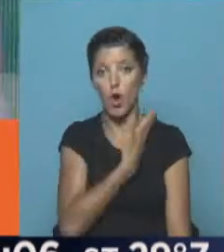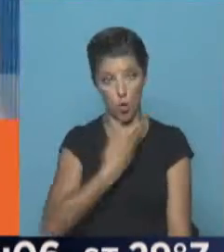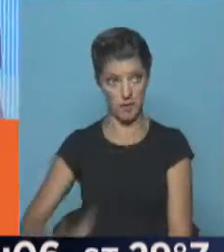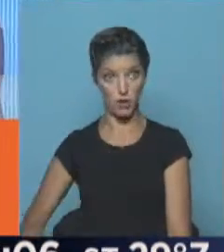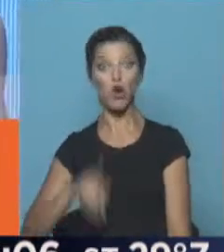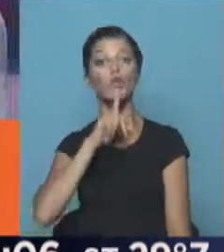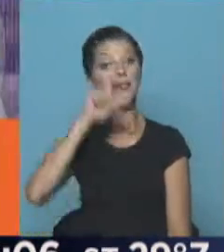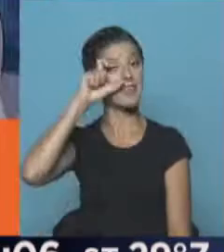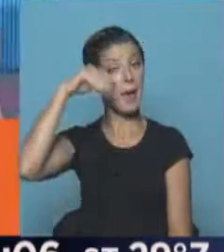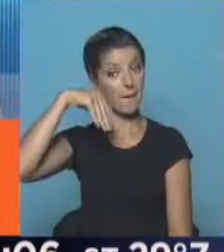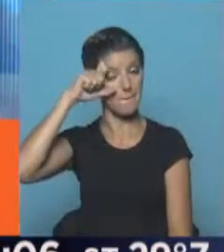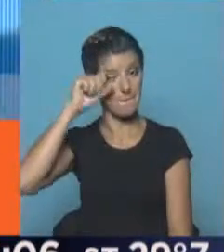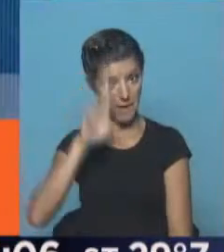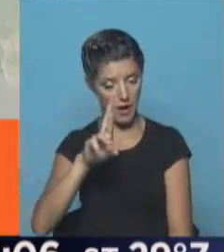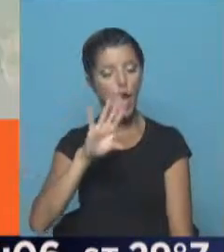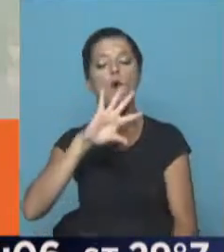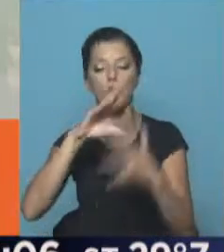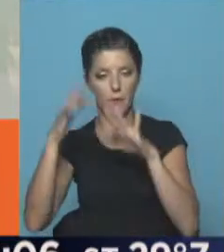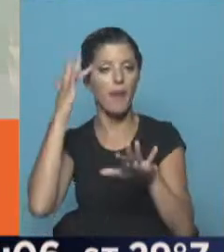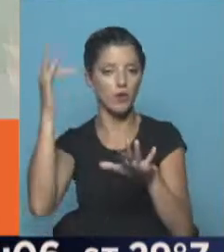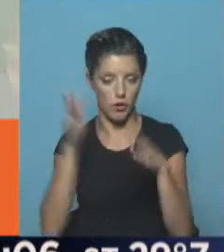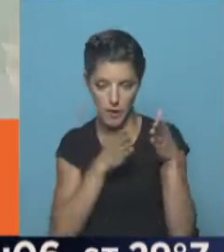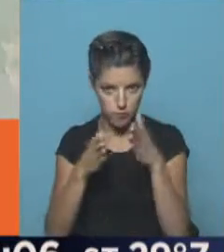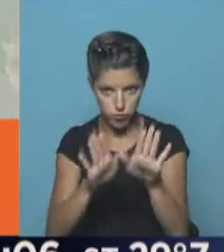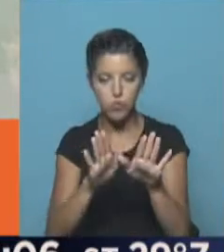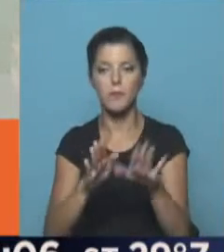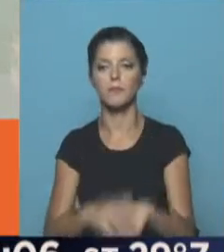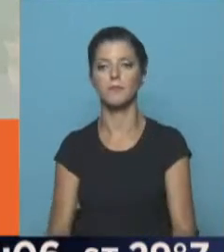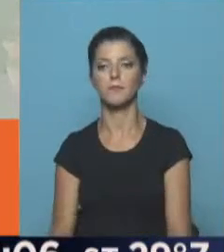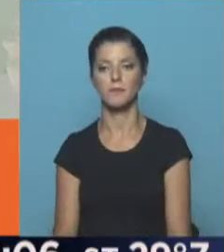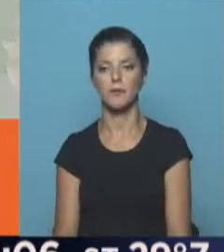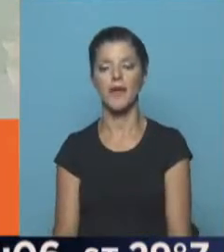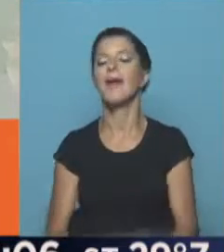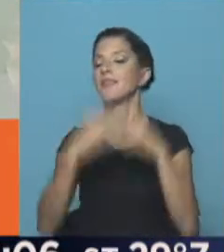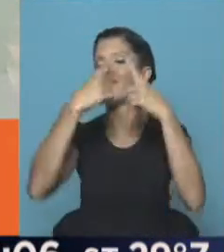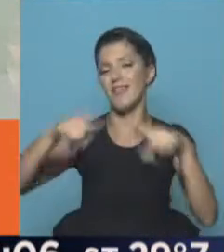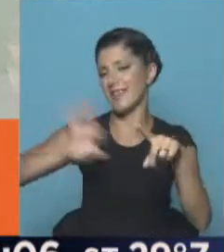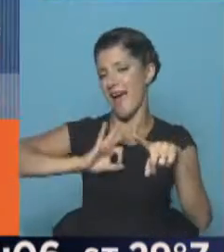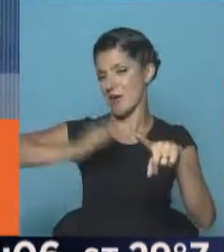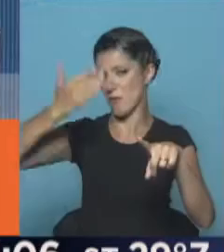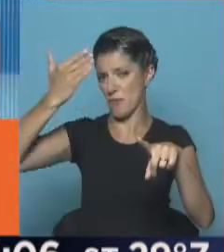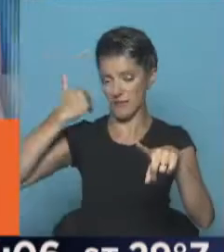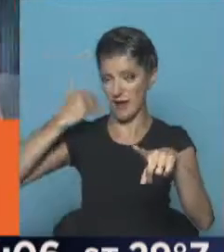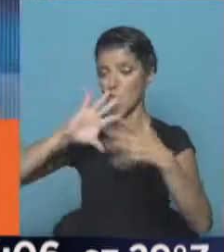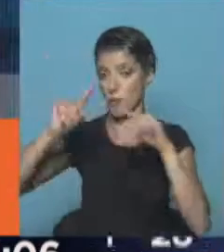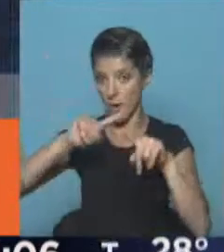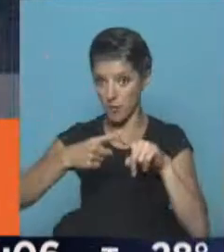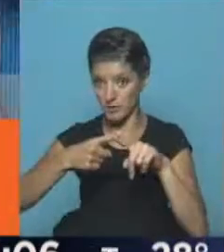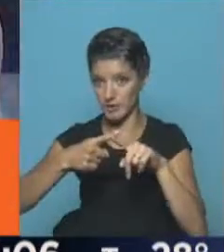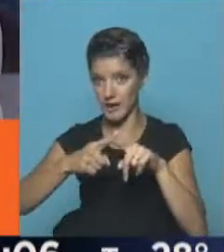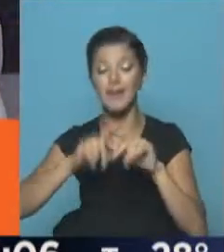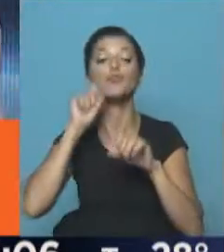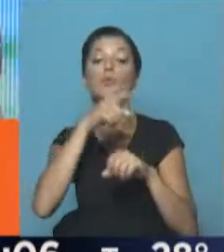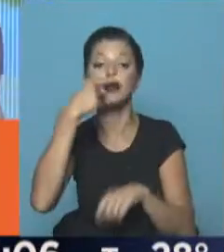tema no es cierto que tiene una orientación determinada un perfil macroeconómico bien distinto a los años anteriores y unos intereses